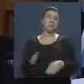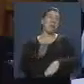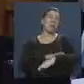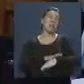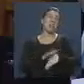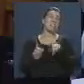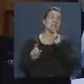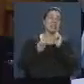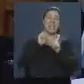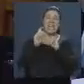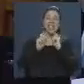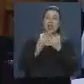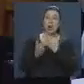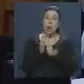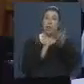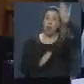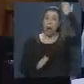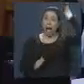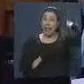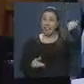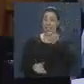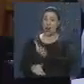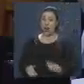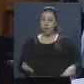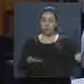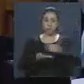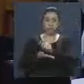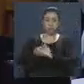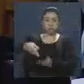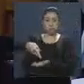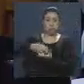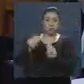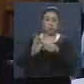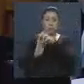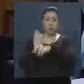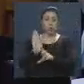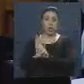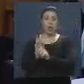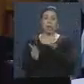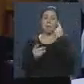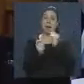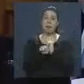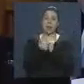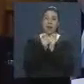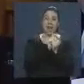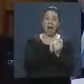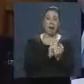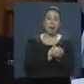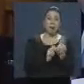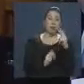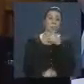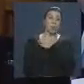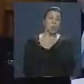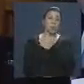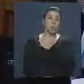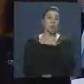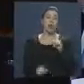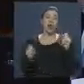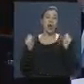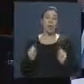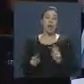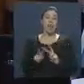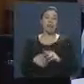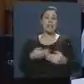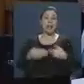critica, pero cuando fueron gobierno presentaron varios proyectos de ley para poder reformarlas a su gusto y no fueron capaces de